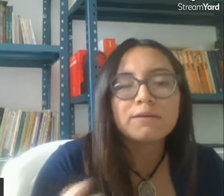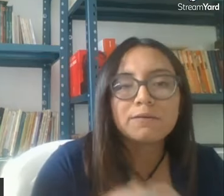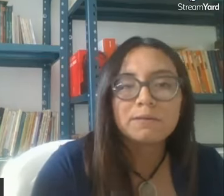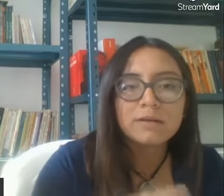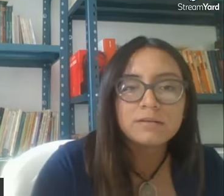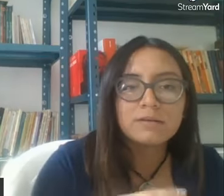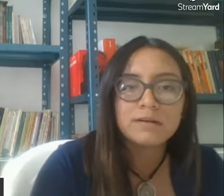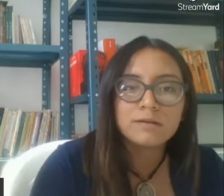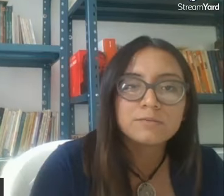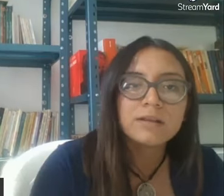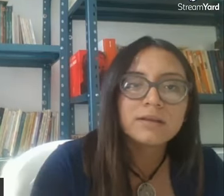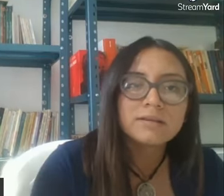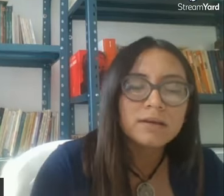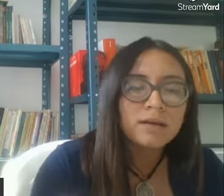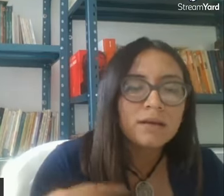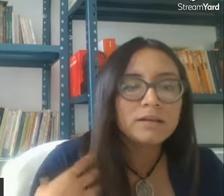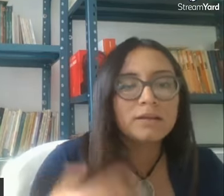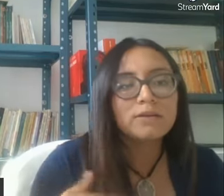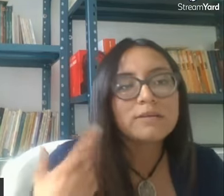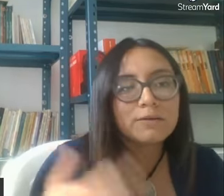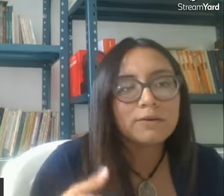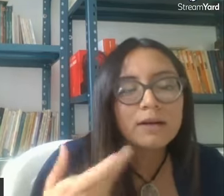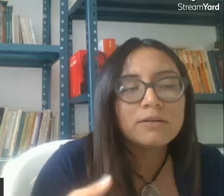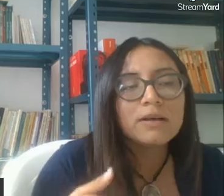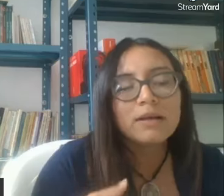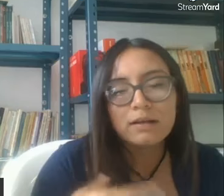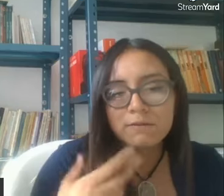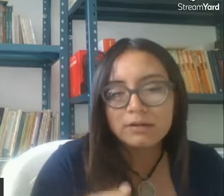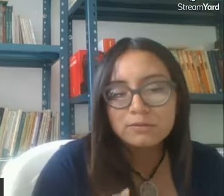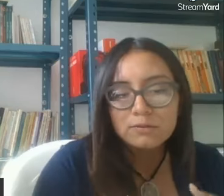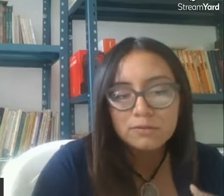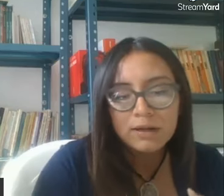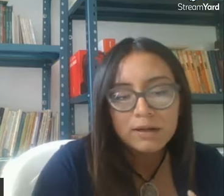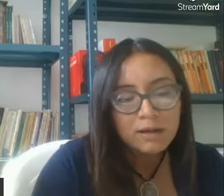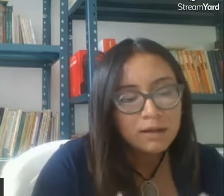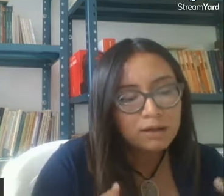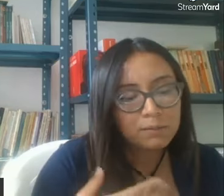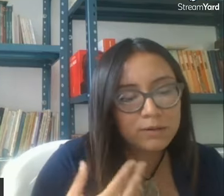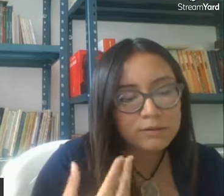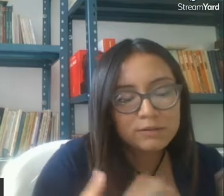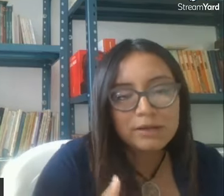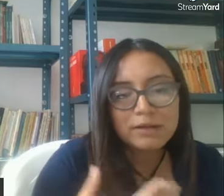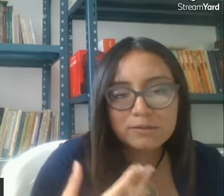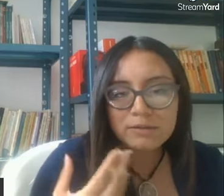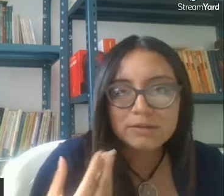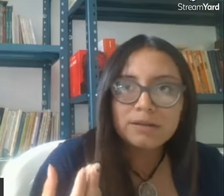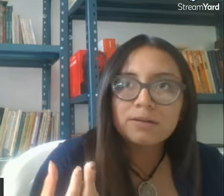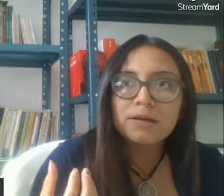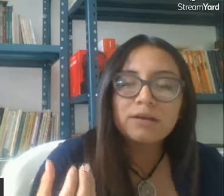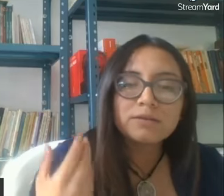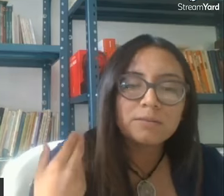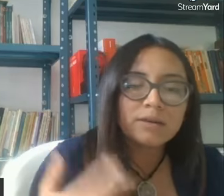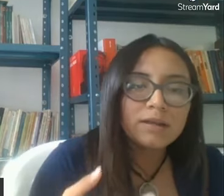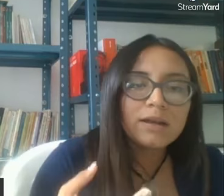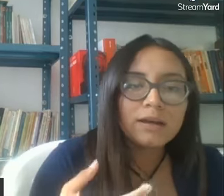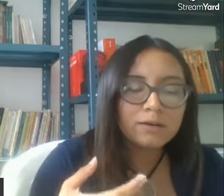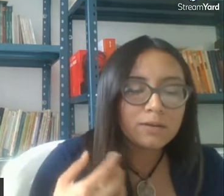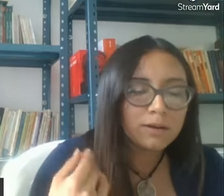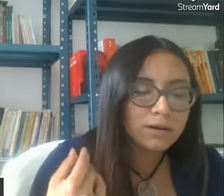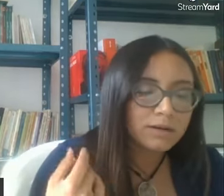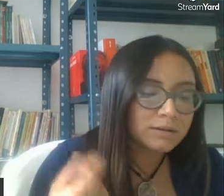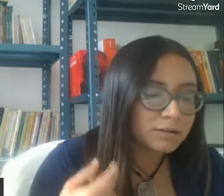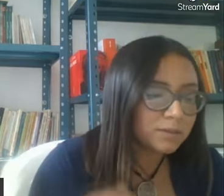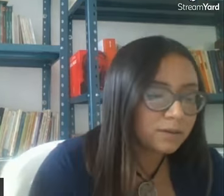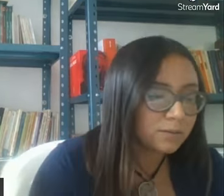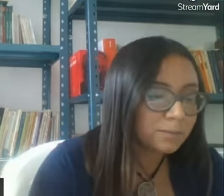toda la reforma que hicieron en el 2013, de donde se colgaron de la infraestructura, y pues no se hizo necesario que ellos invirtieran, ¿no?,